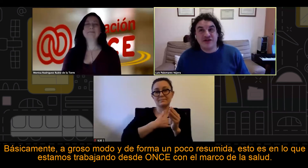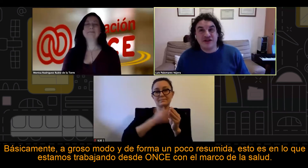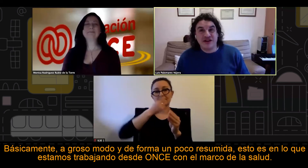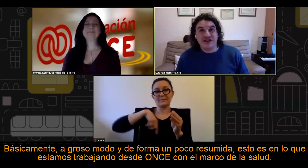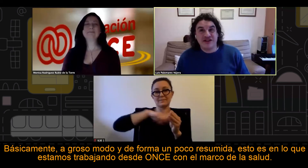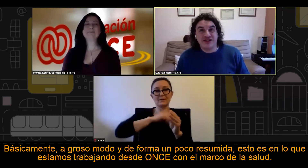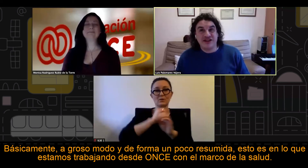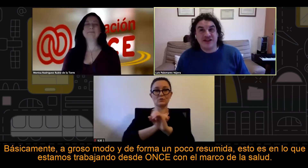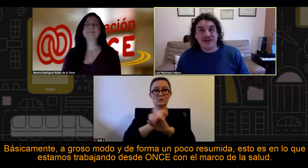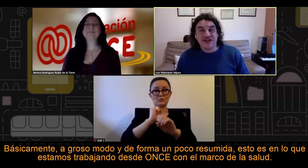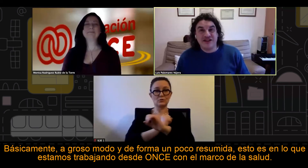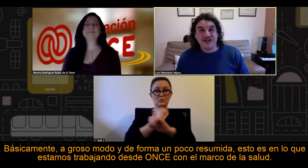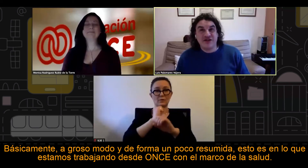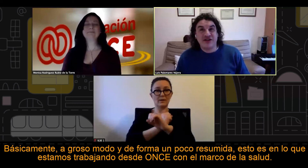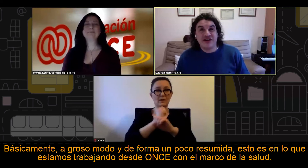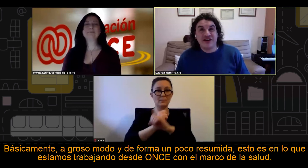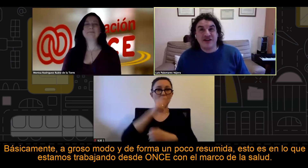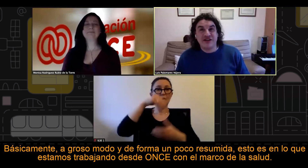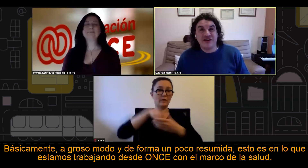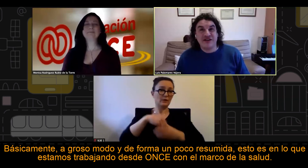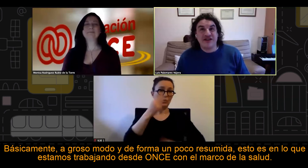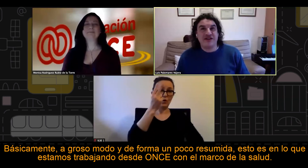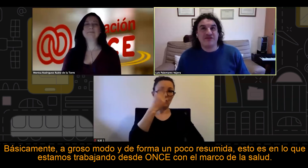trabajando desde ONCE